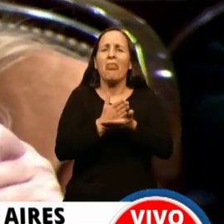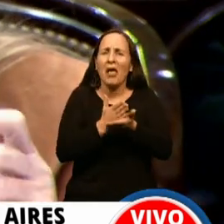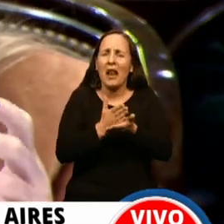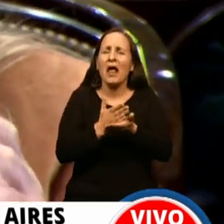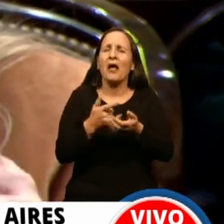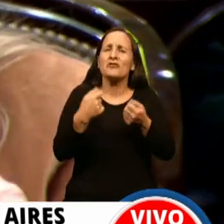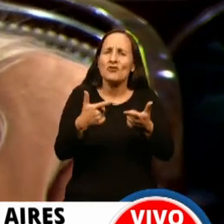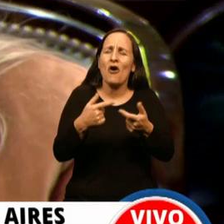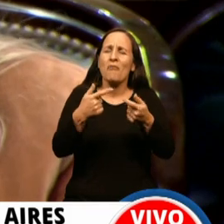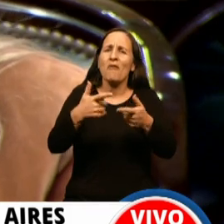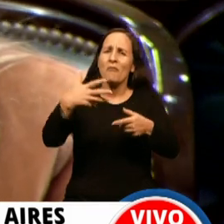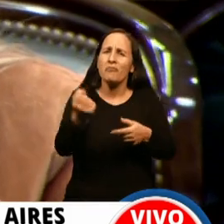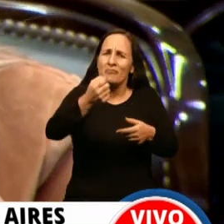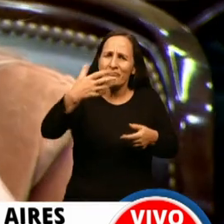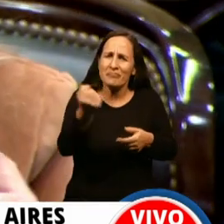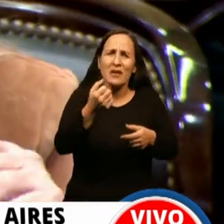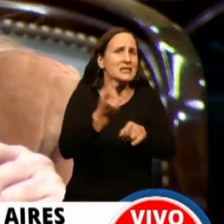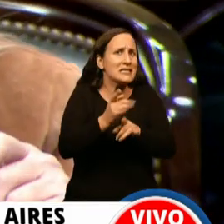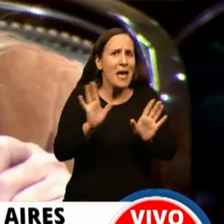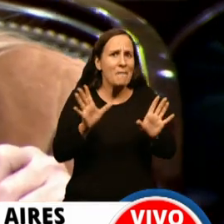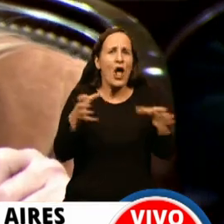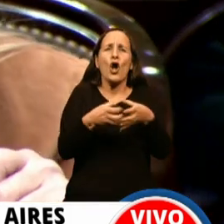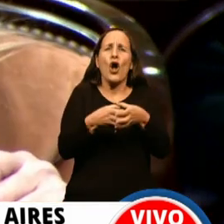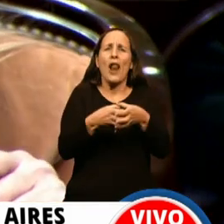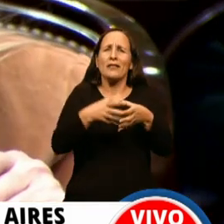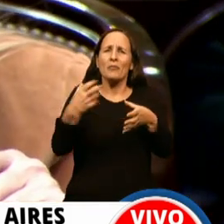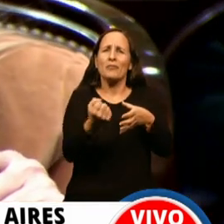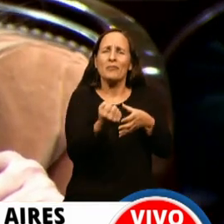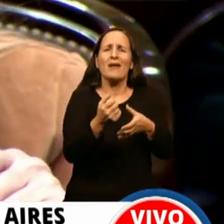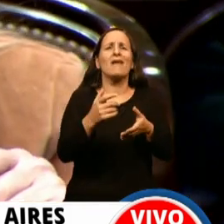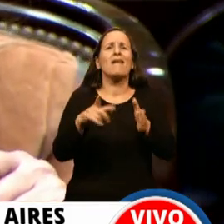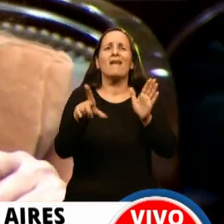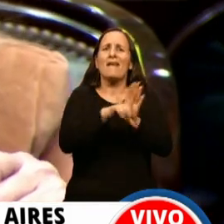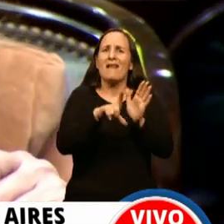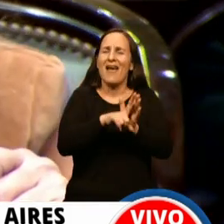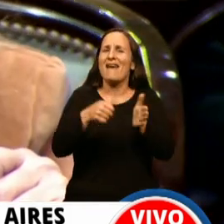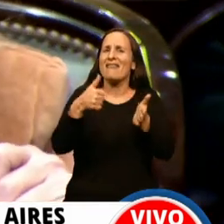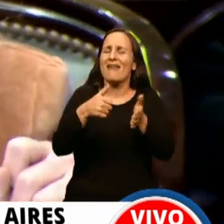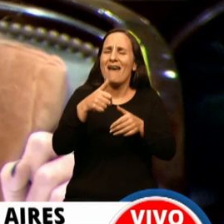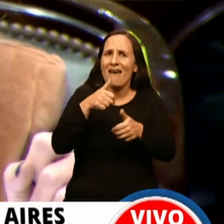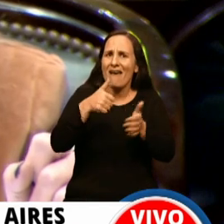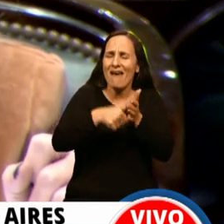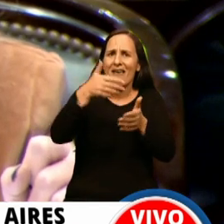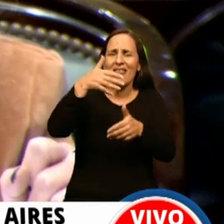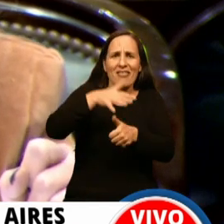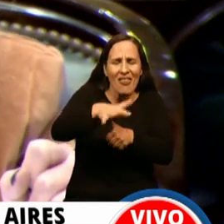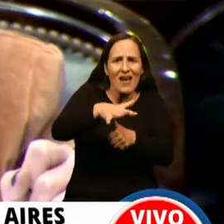avenida de conquistas siempre colectivas con la ley de identidad de género del 2012